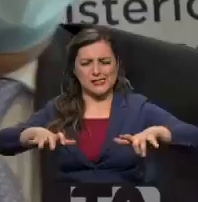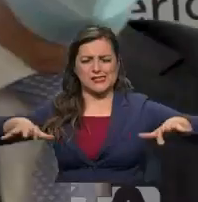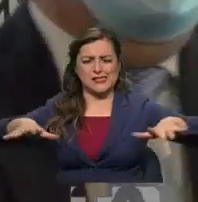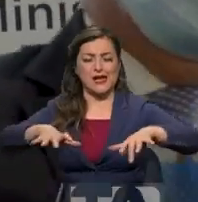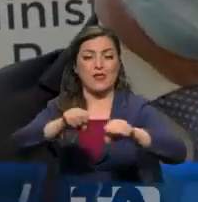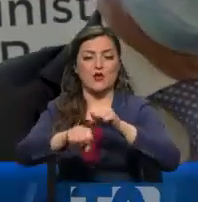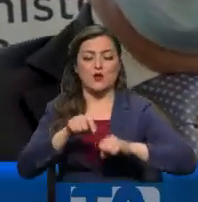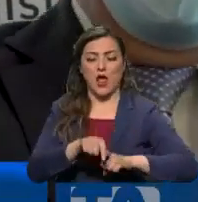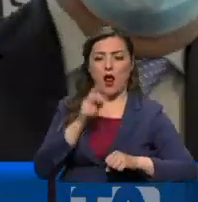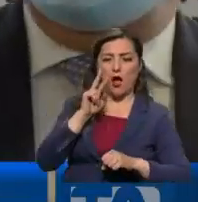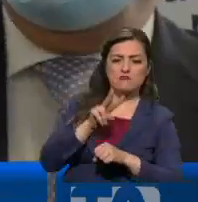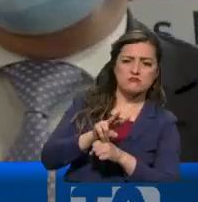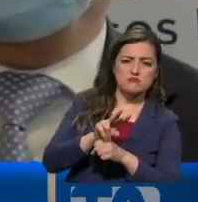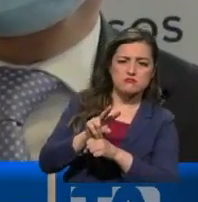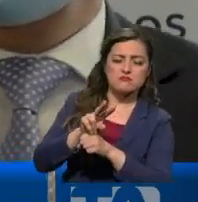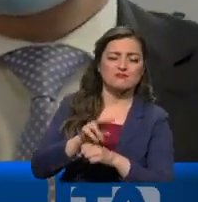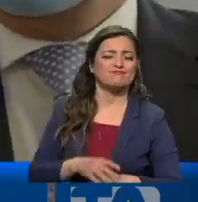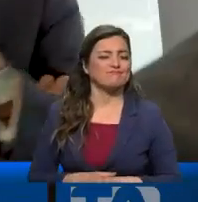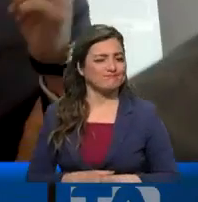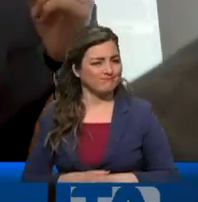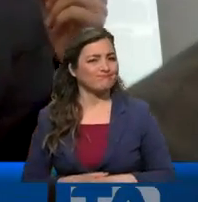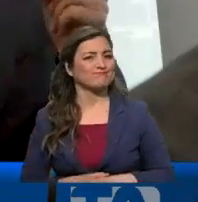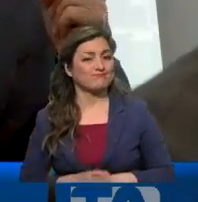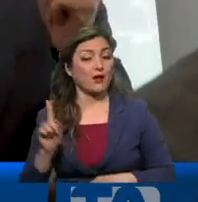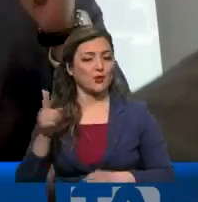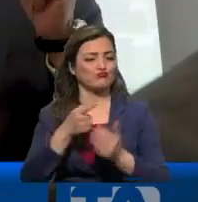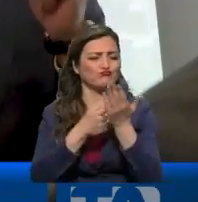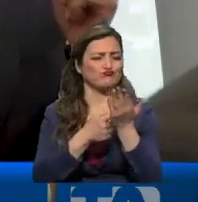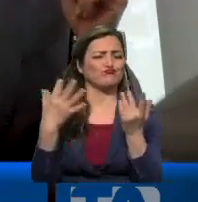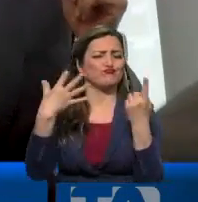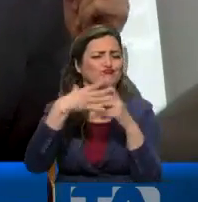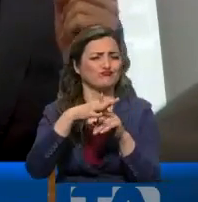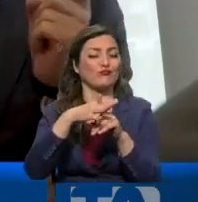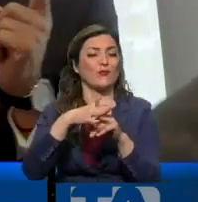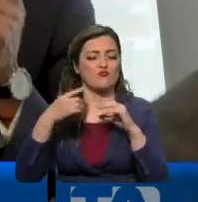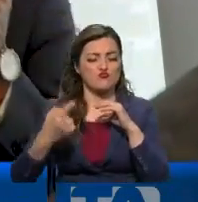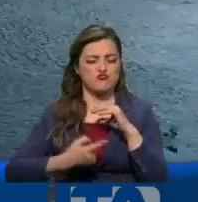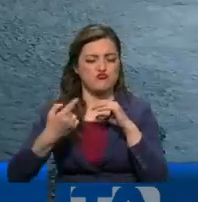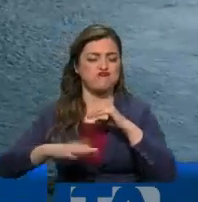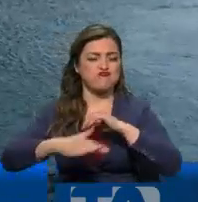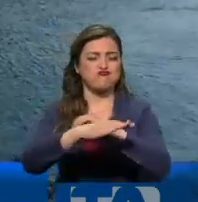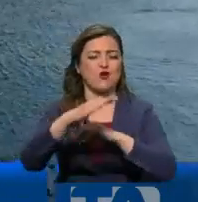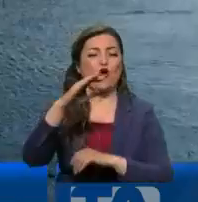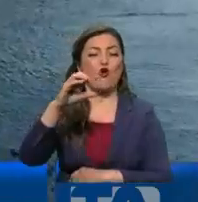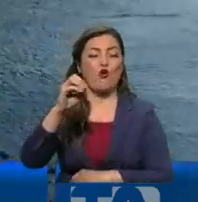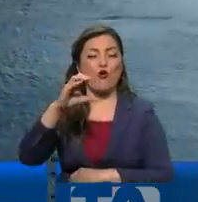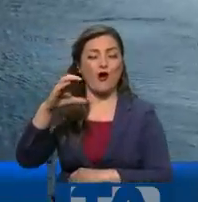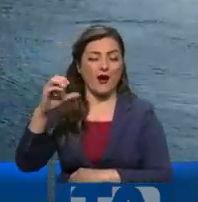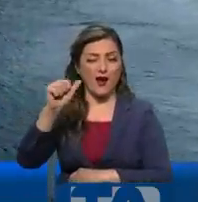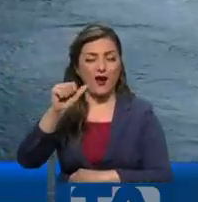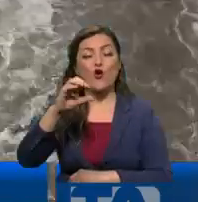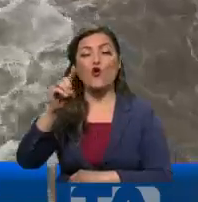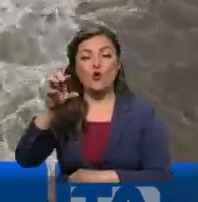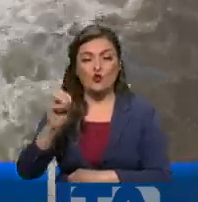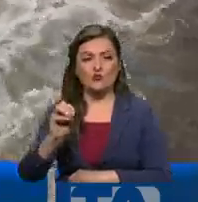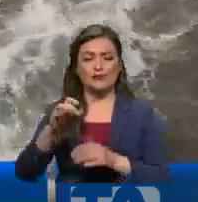semana, miembros del Cuerpo de Ingenieros del Ejército de Estados Unidos analizarán la situación de la central Coca-Codo Sinclair, que hoy atraviesa un